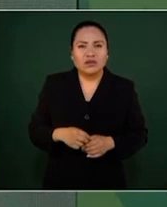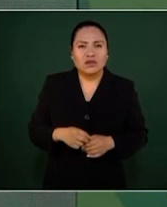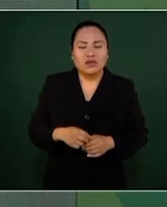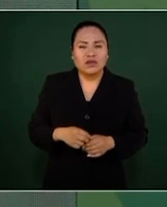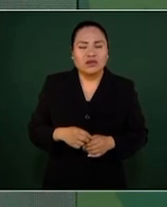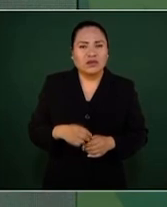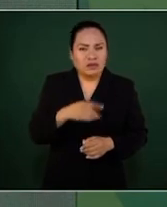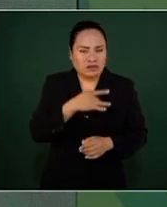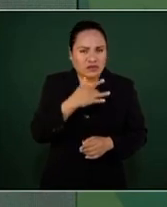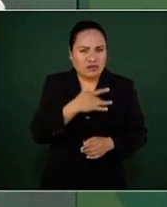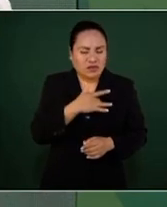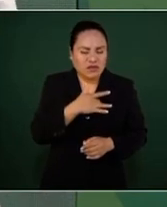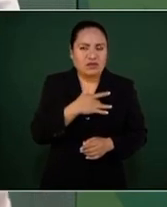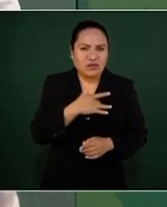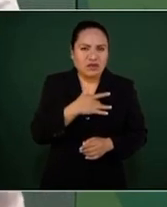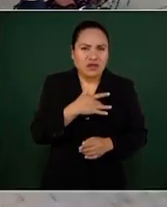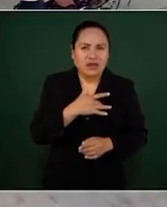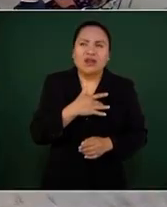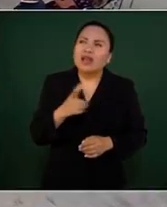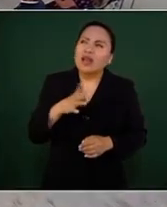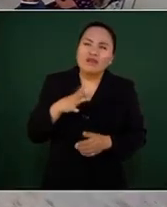sentimos que hay mucha hostilidad